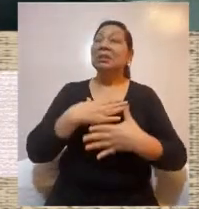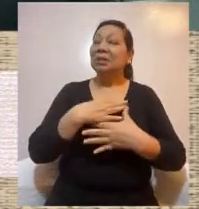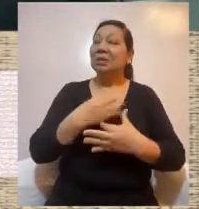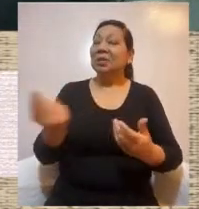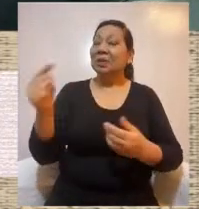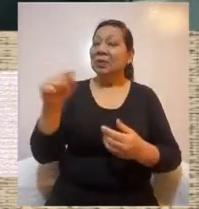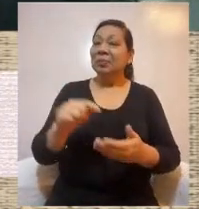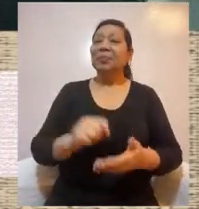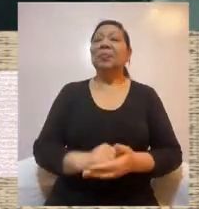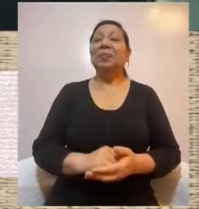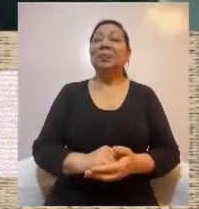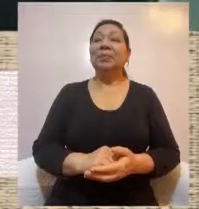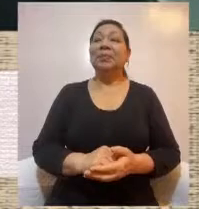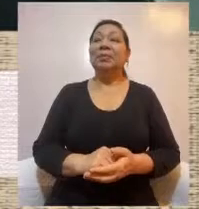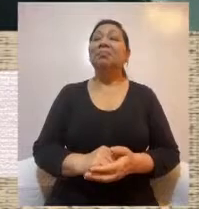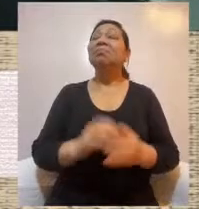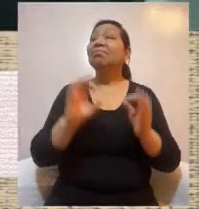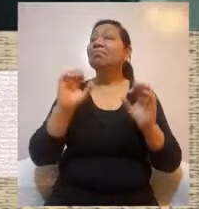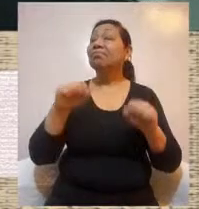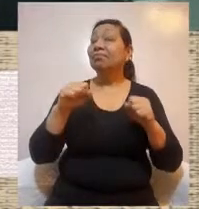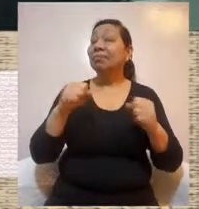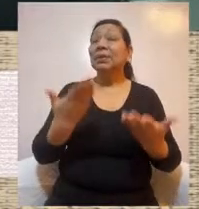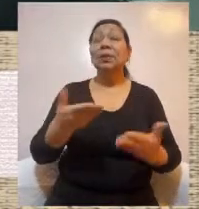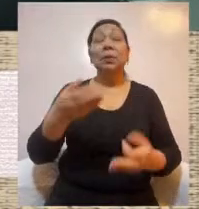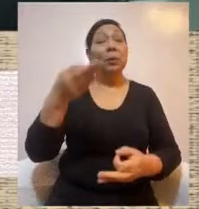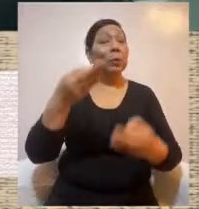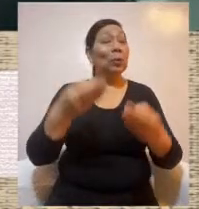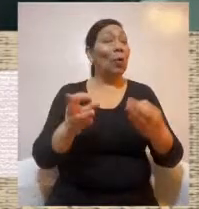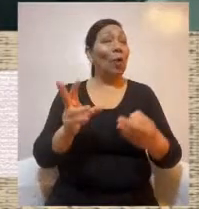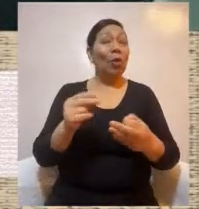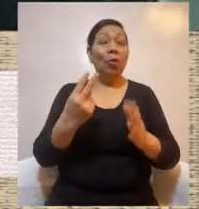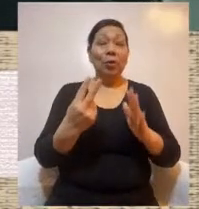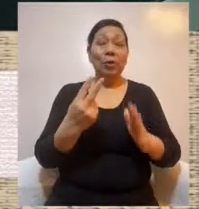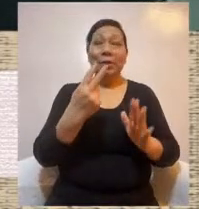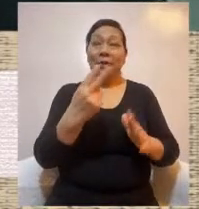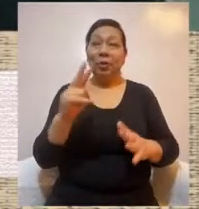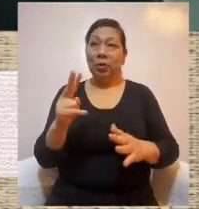Candelaria. Es un honor estar en tu programa. Y efectivamente, esta sentencia